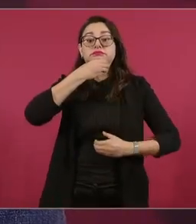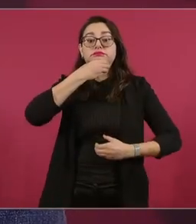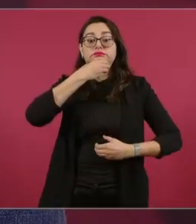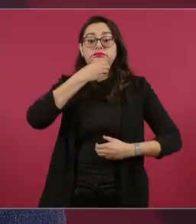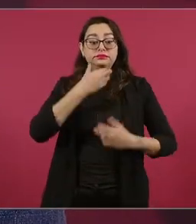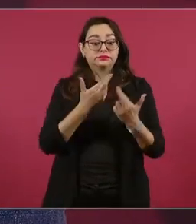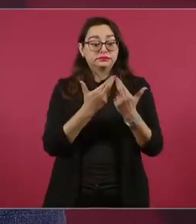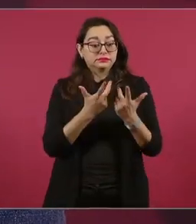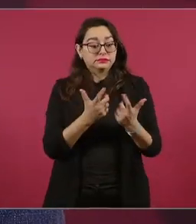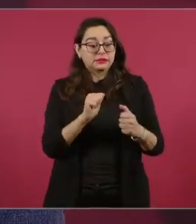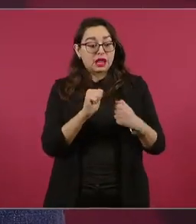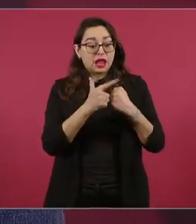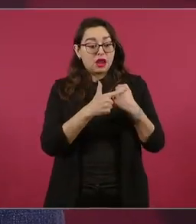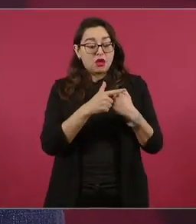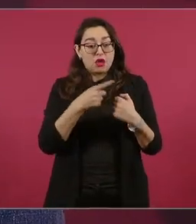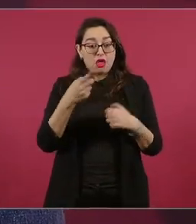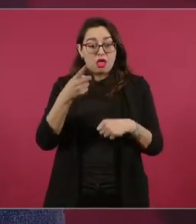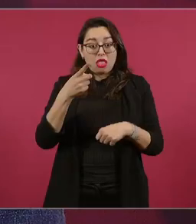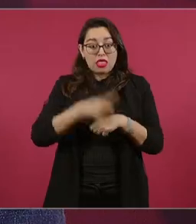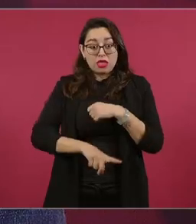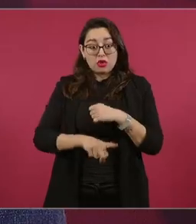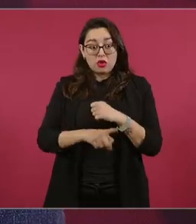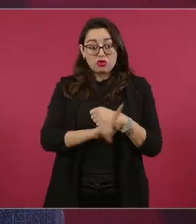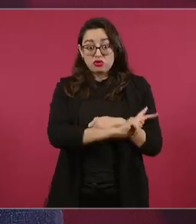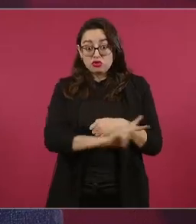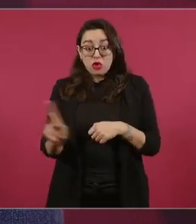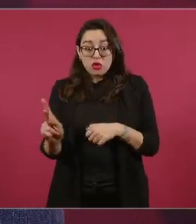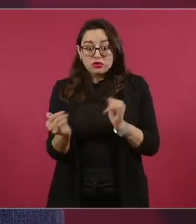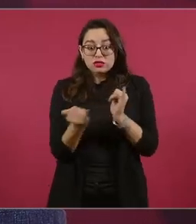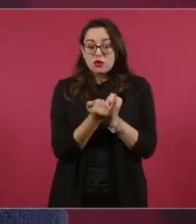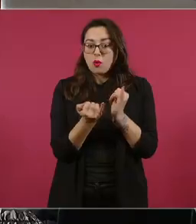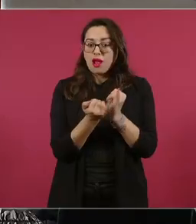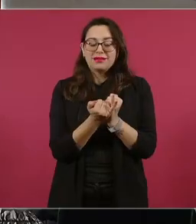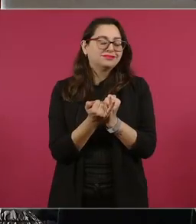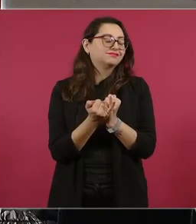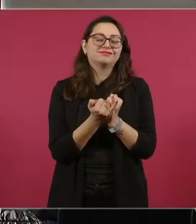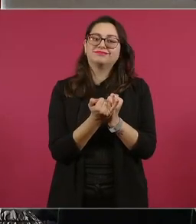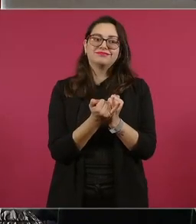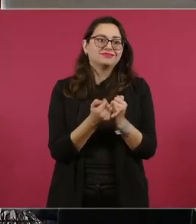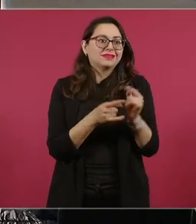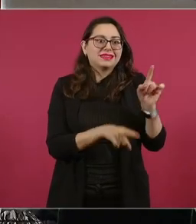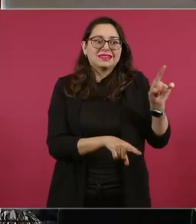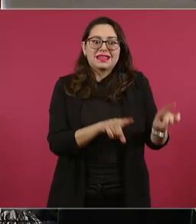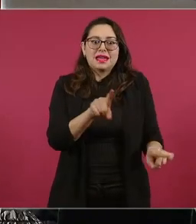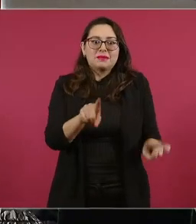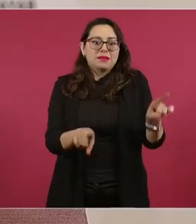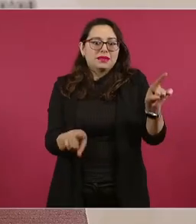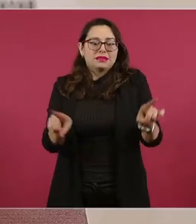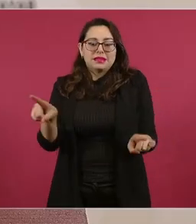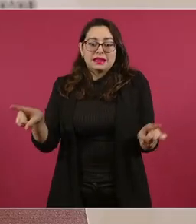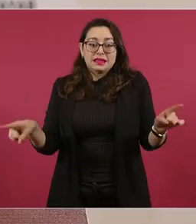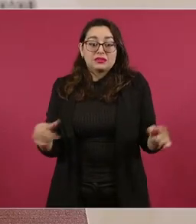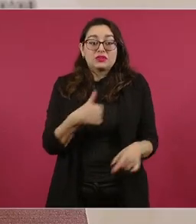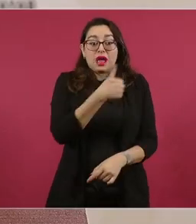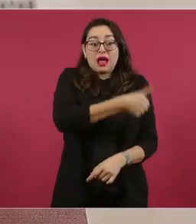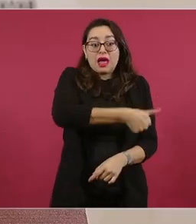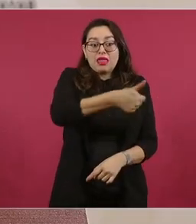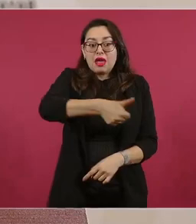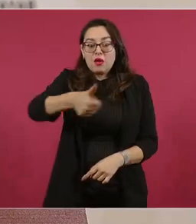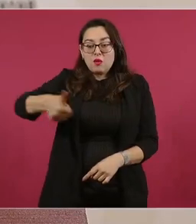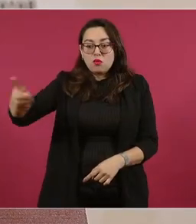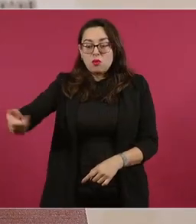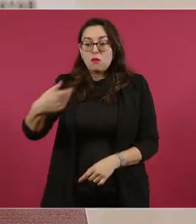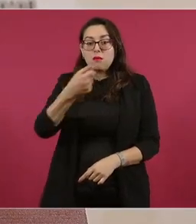una metodología de laboratorio de primer nivel donde se obtienen células,